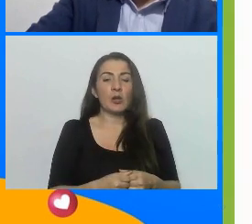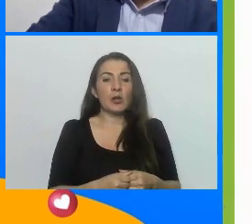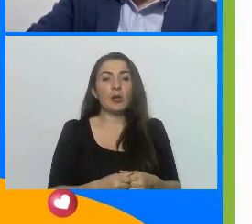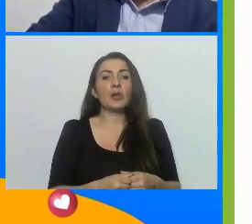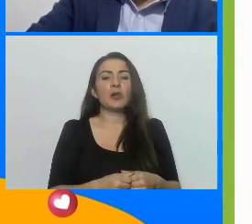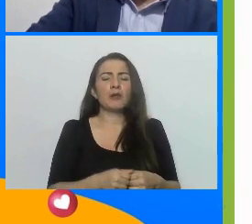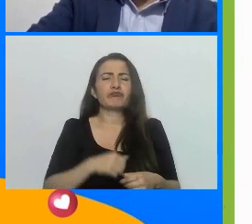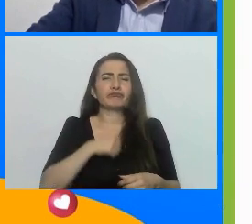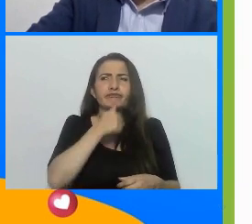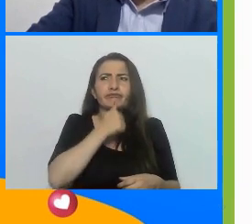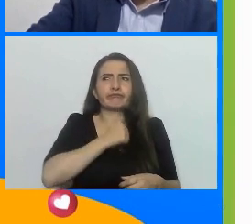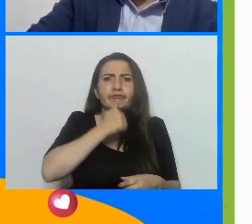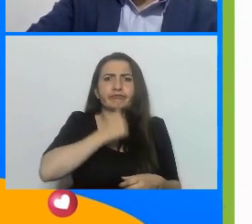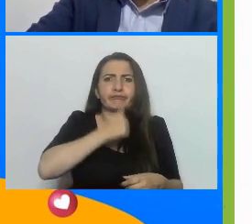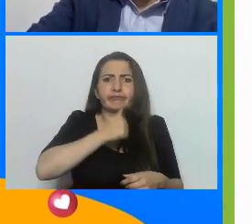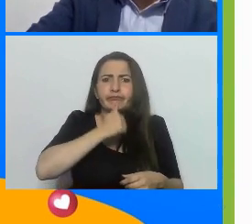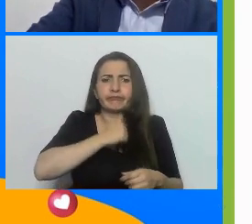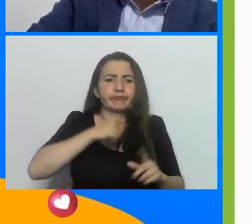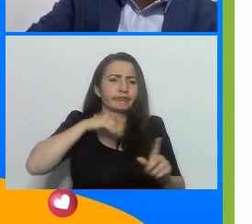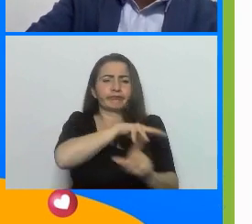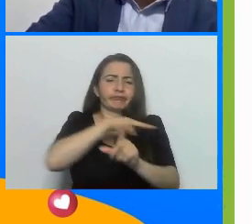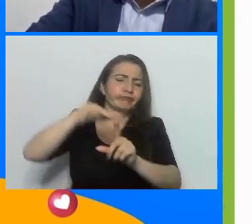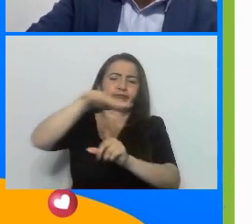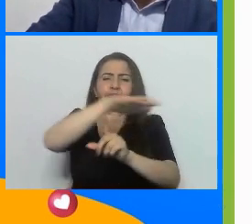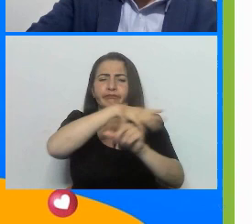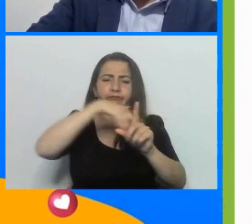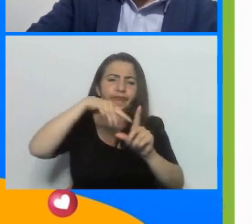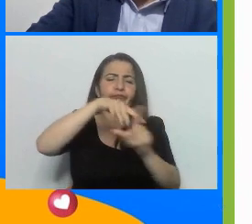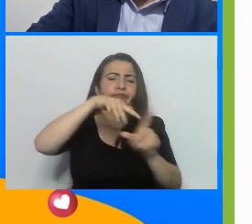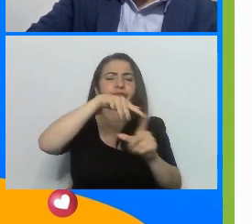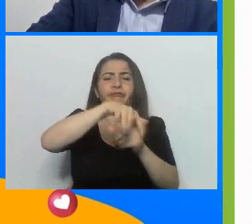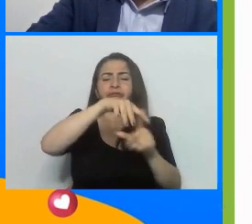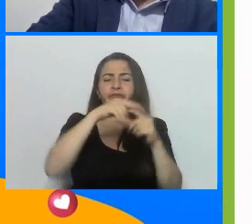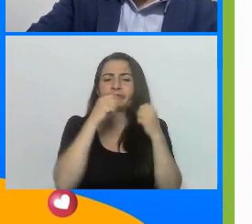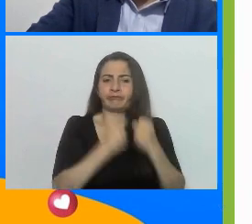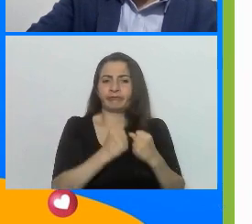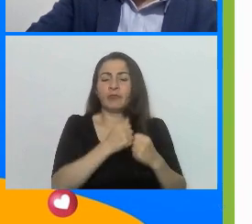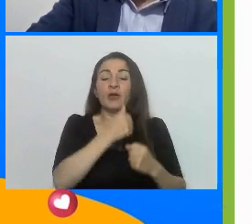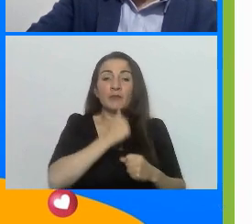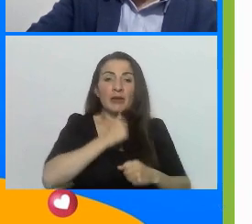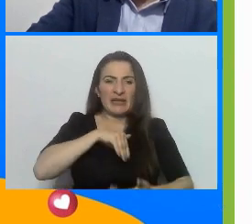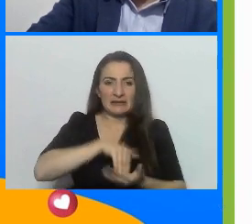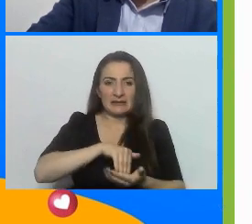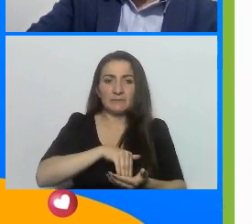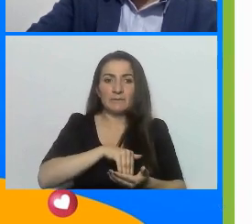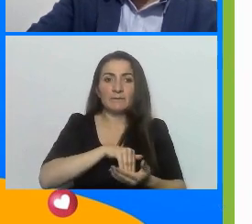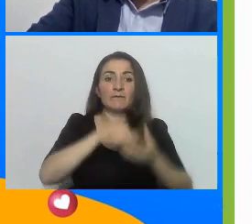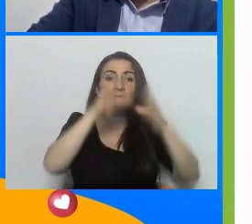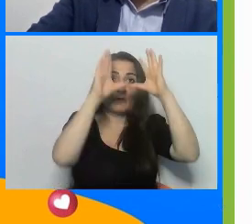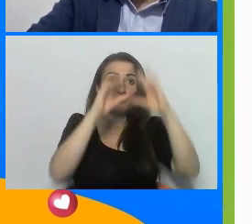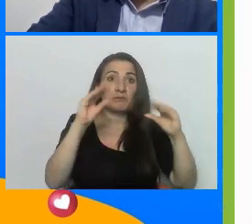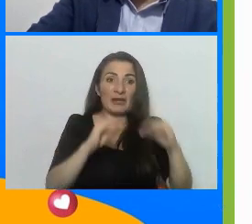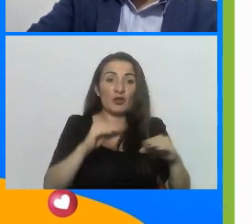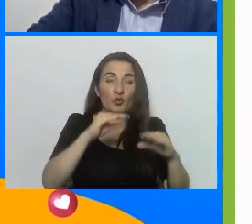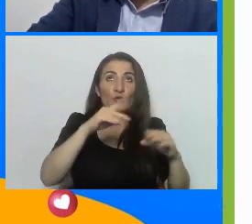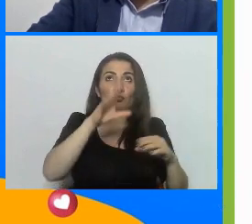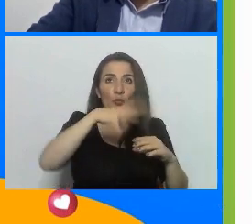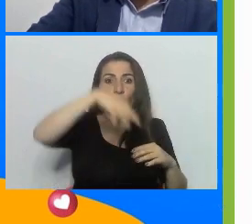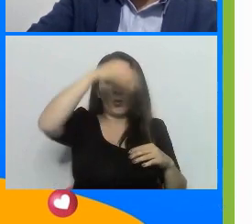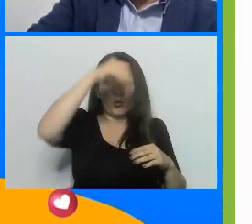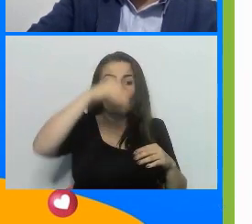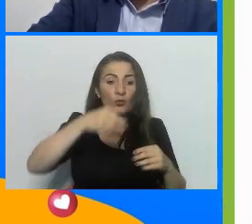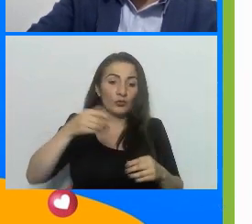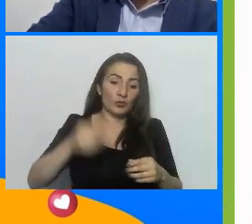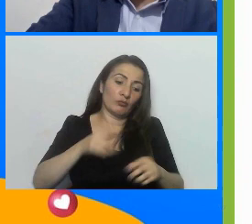soportan condiciones adversas. Entonces, por eso acá cuando un pino se siembra y no tiene lío, no